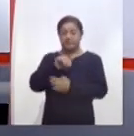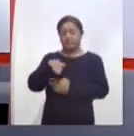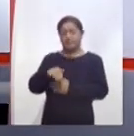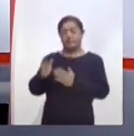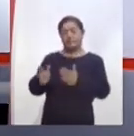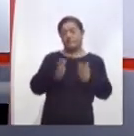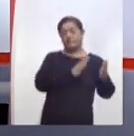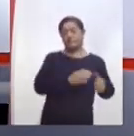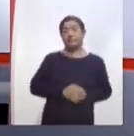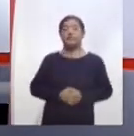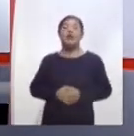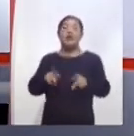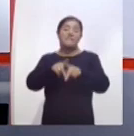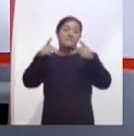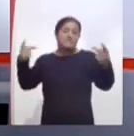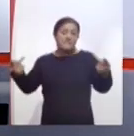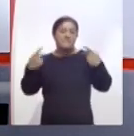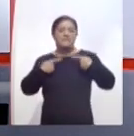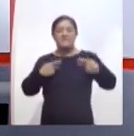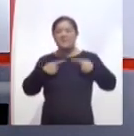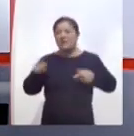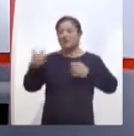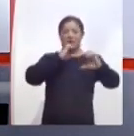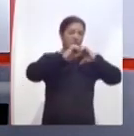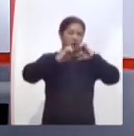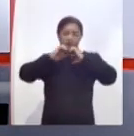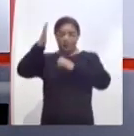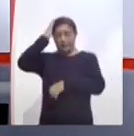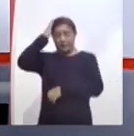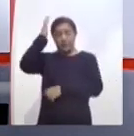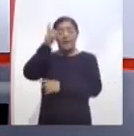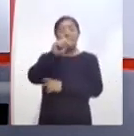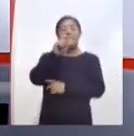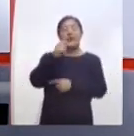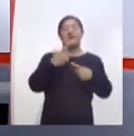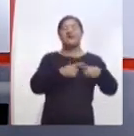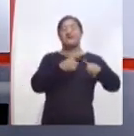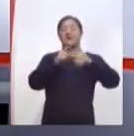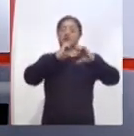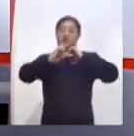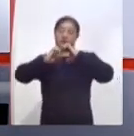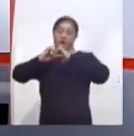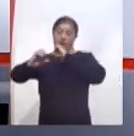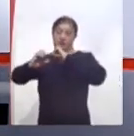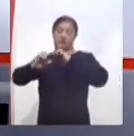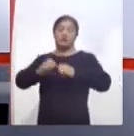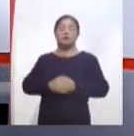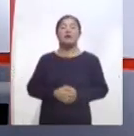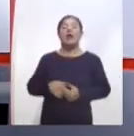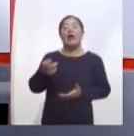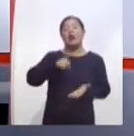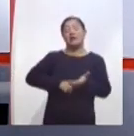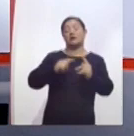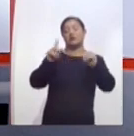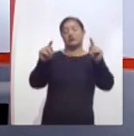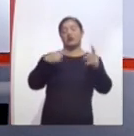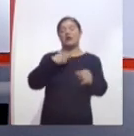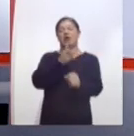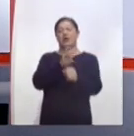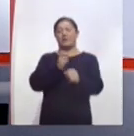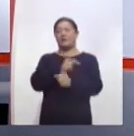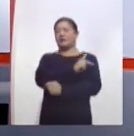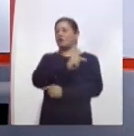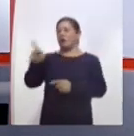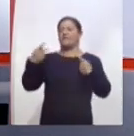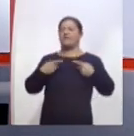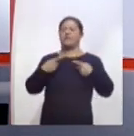Periodistas, conductores, locutores y reporteros gráficos de 20 medios de comunicación en la entidad exhortan a la sociedad